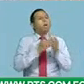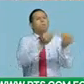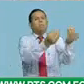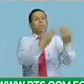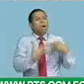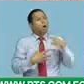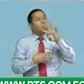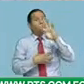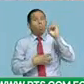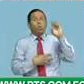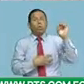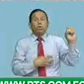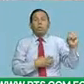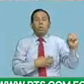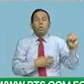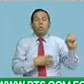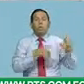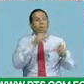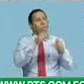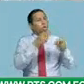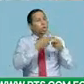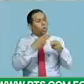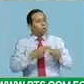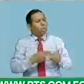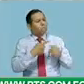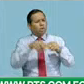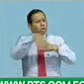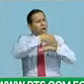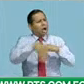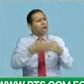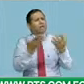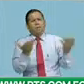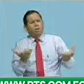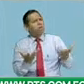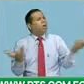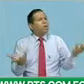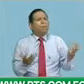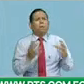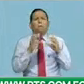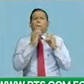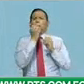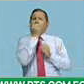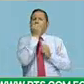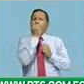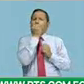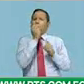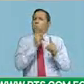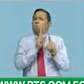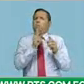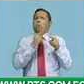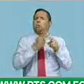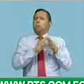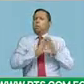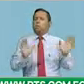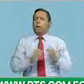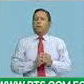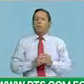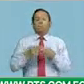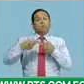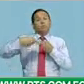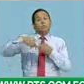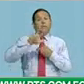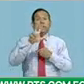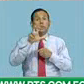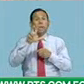entre 2.750.000 habitantes? Además, a partir del 13, el Ministerio de Salud ha